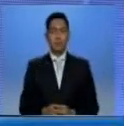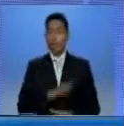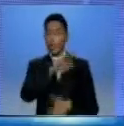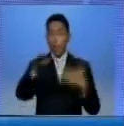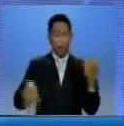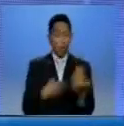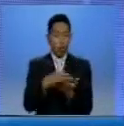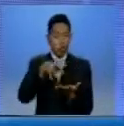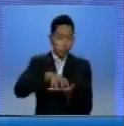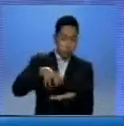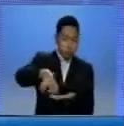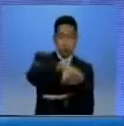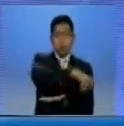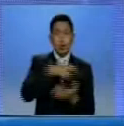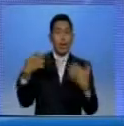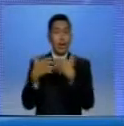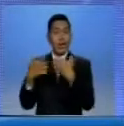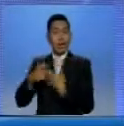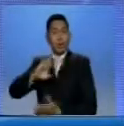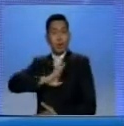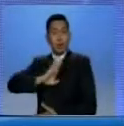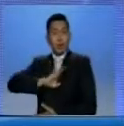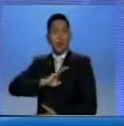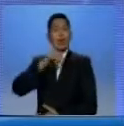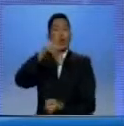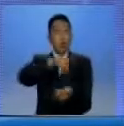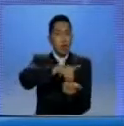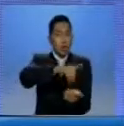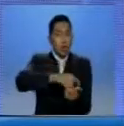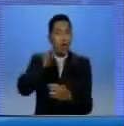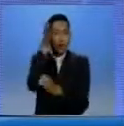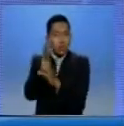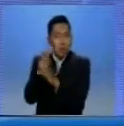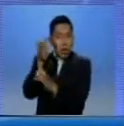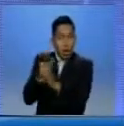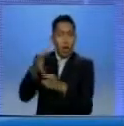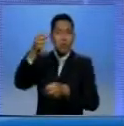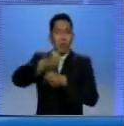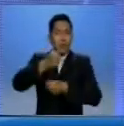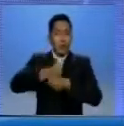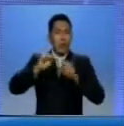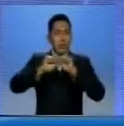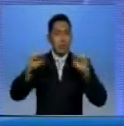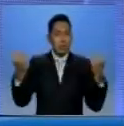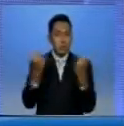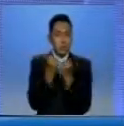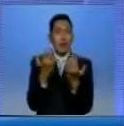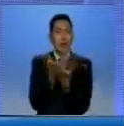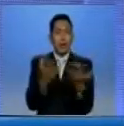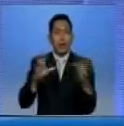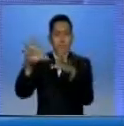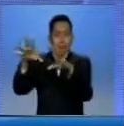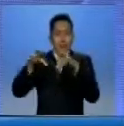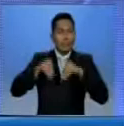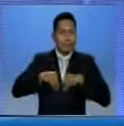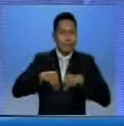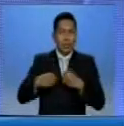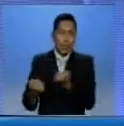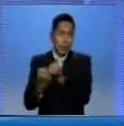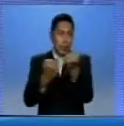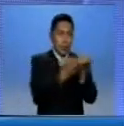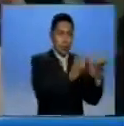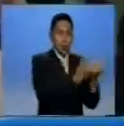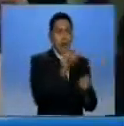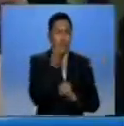técnicos conformados por médicos, psicólogos y trabajadores sociales que ejecutan la primera acogida y apoyan a los jueces con sus